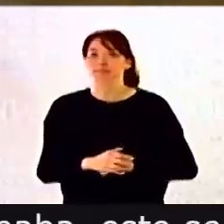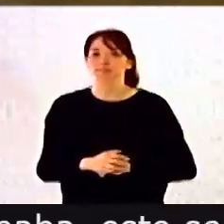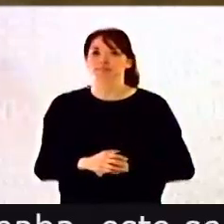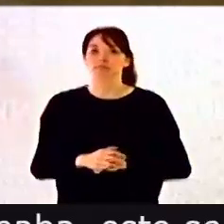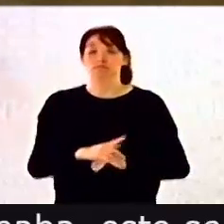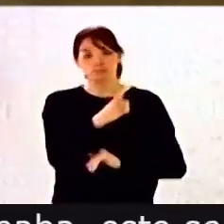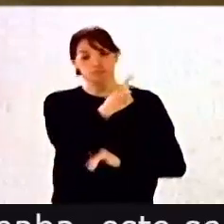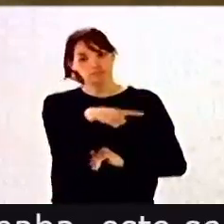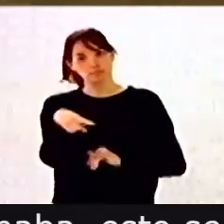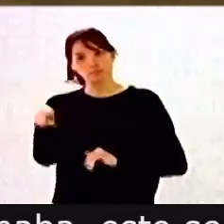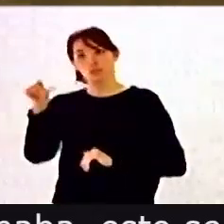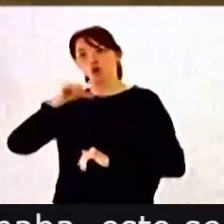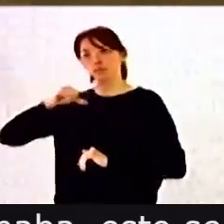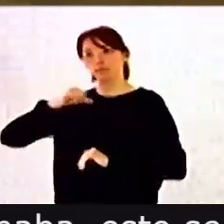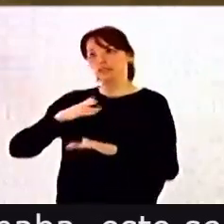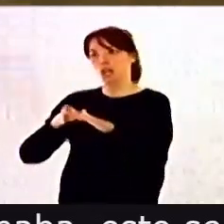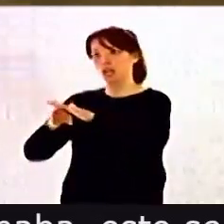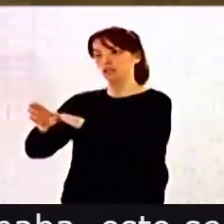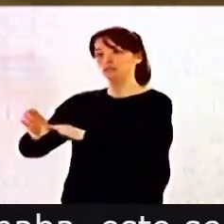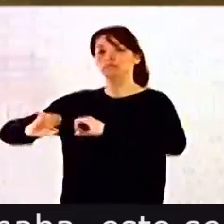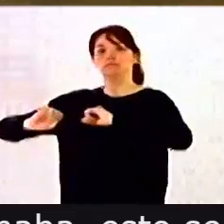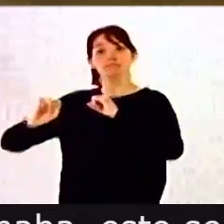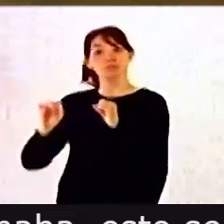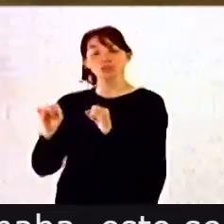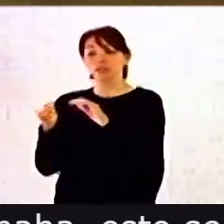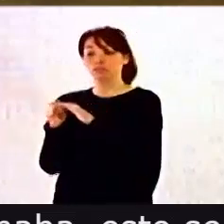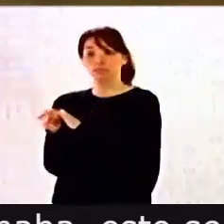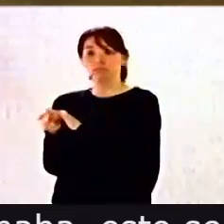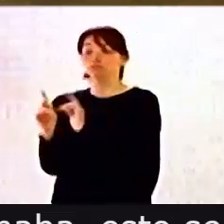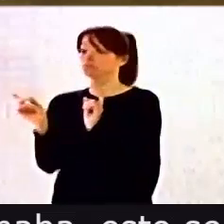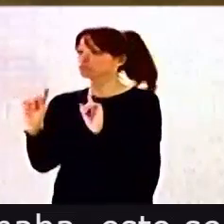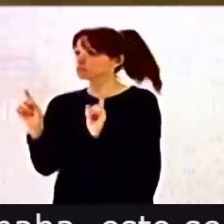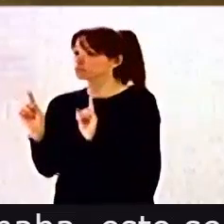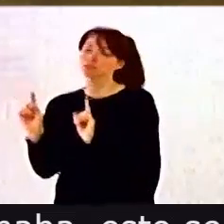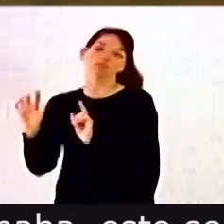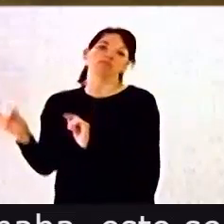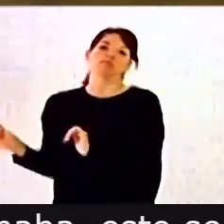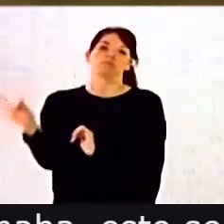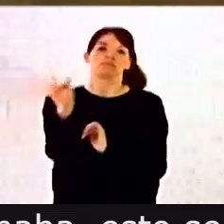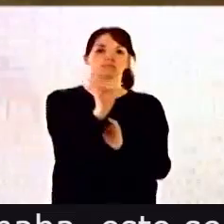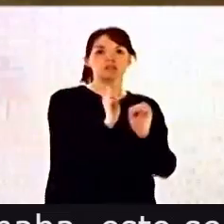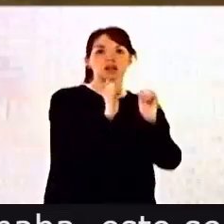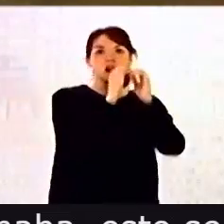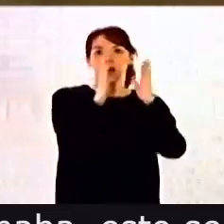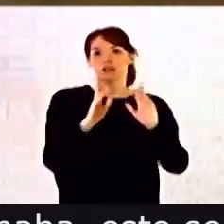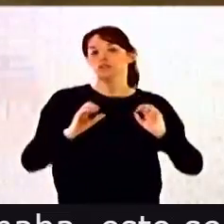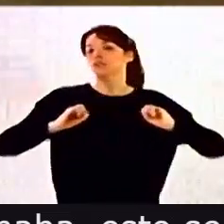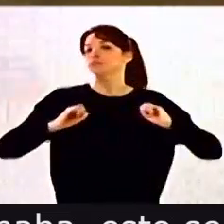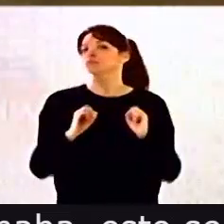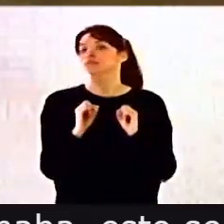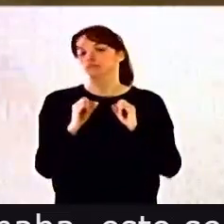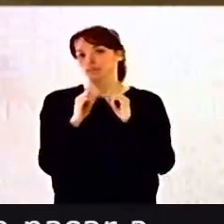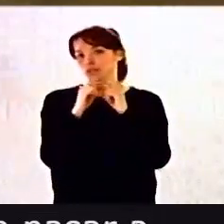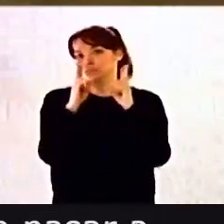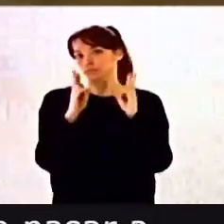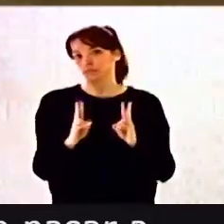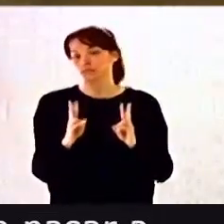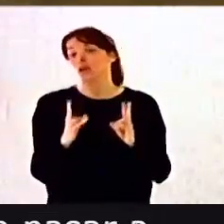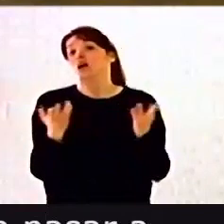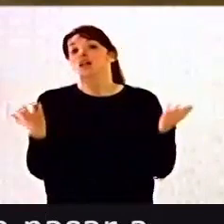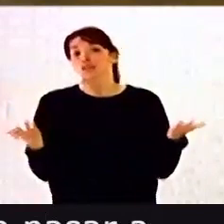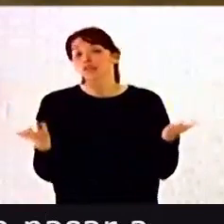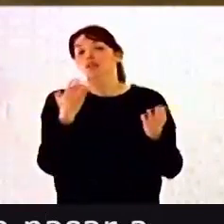ido al hospital, y los que se han tenido que quedar en el hospital se han quedado, y los que han tenido que pasar a domicilio han pasado a domicilio, con lo cual